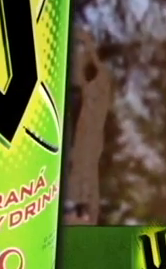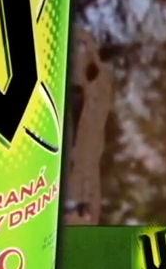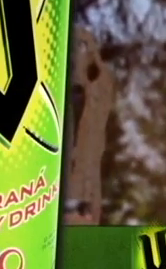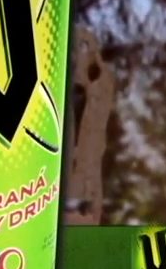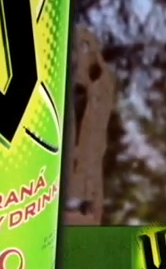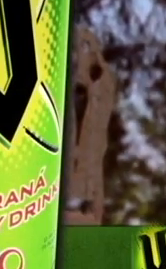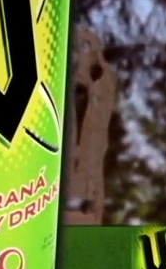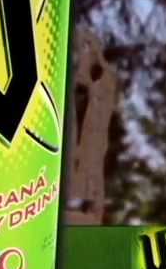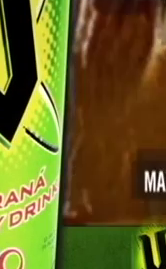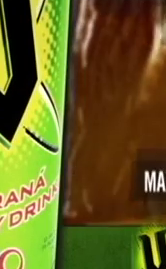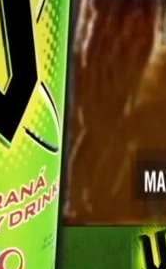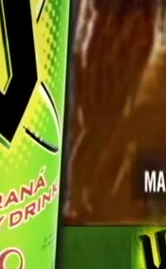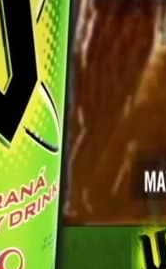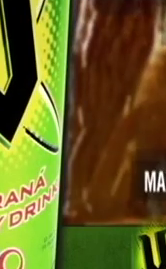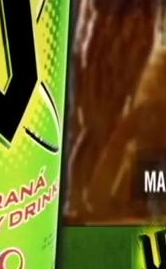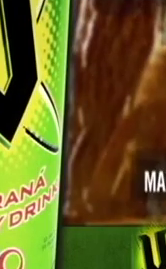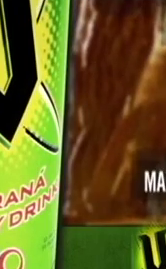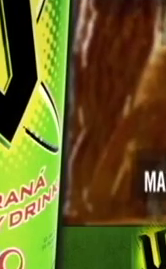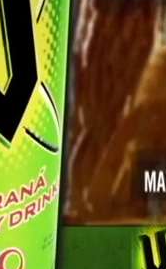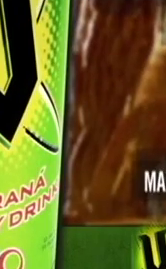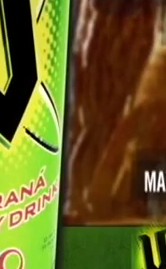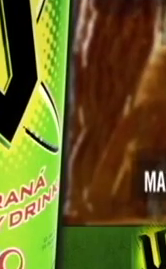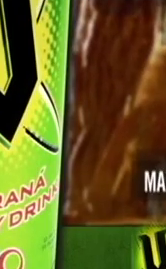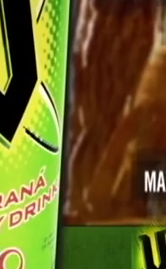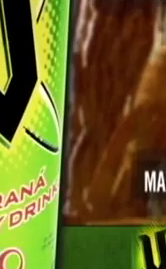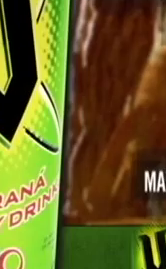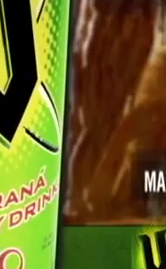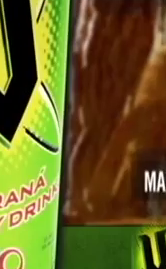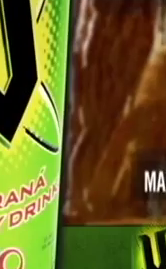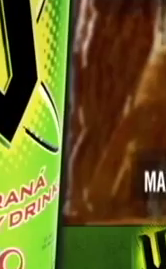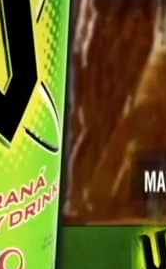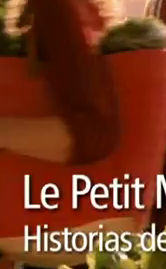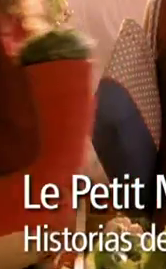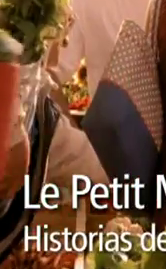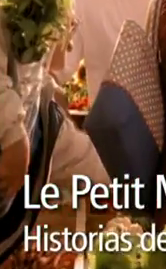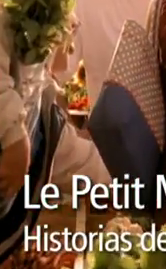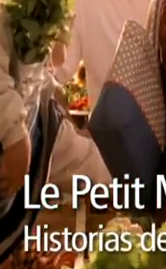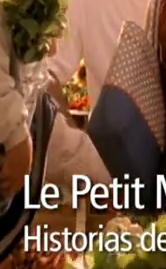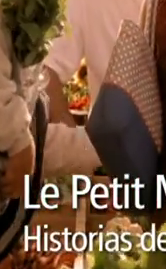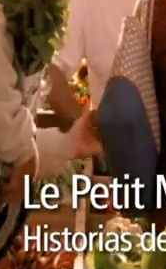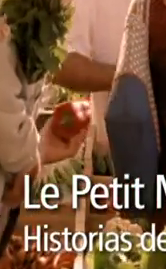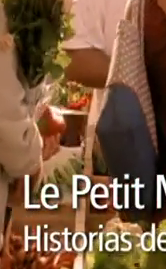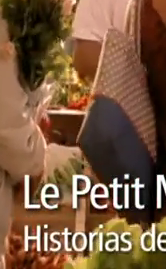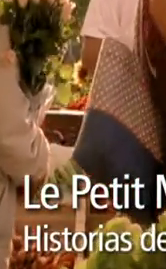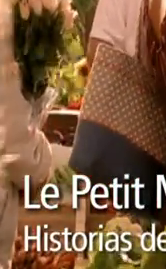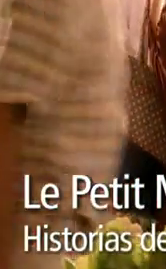Toma ya. V Natural Guaraná Energy Drink. Historias de la